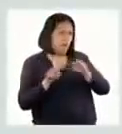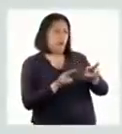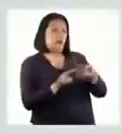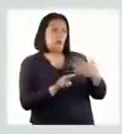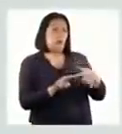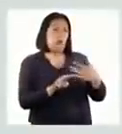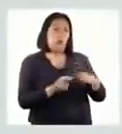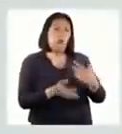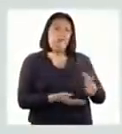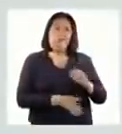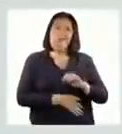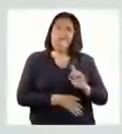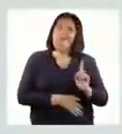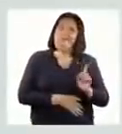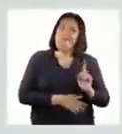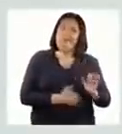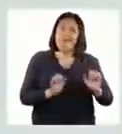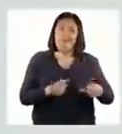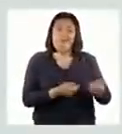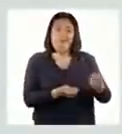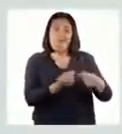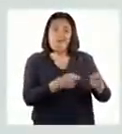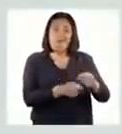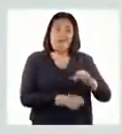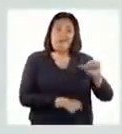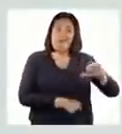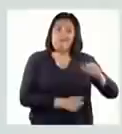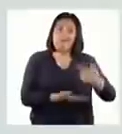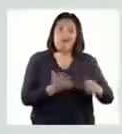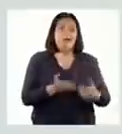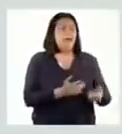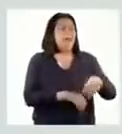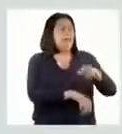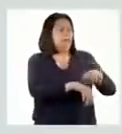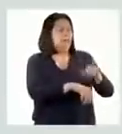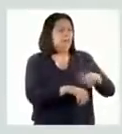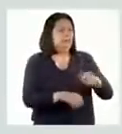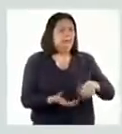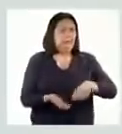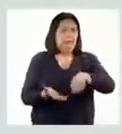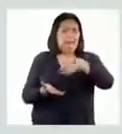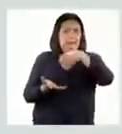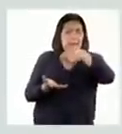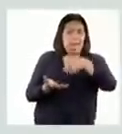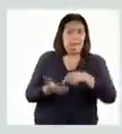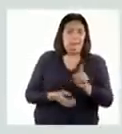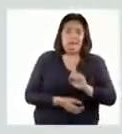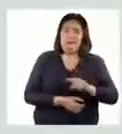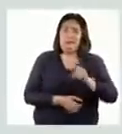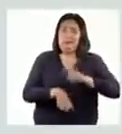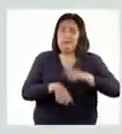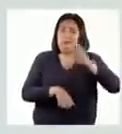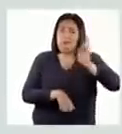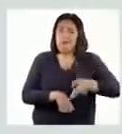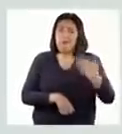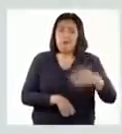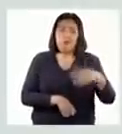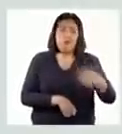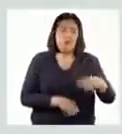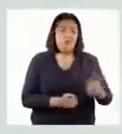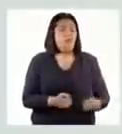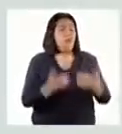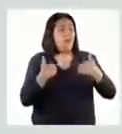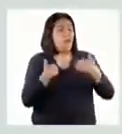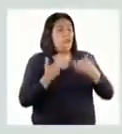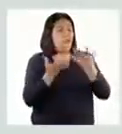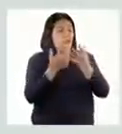cómo debido a las prácticas inadecuadas como la venta de animales silvestres y el consumo de especies prohibidas en épocas de veda, la fauna se ha visto seriamente afectada